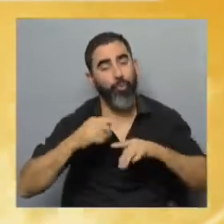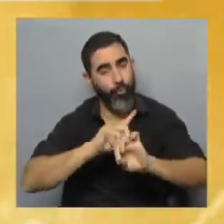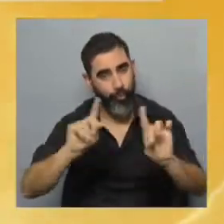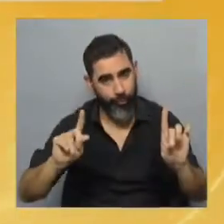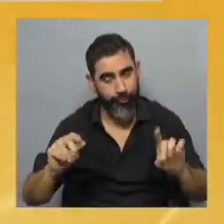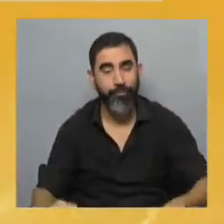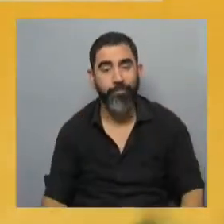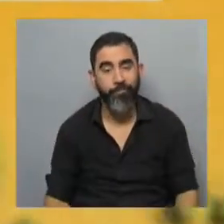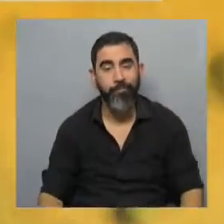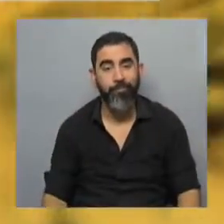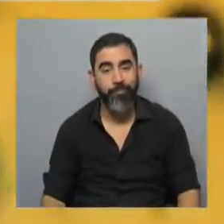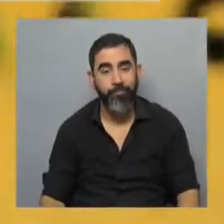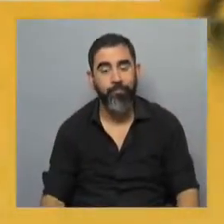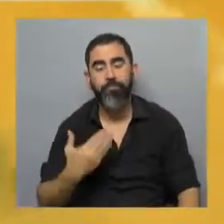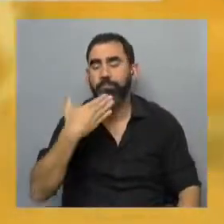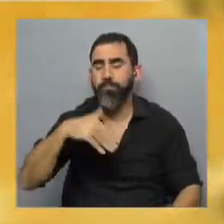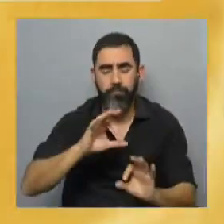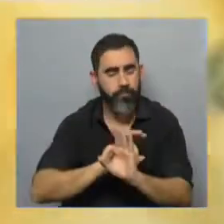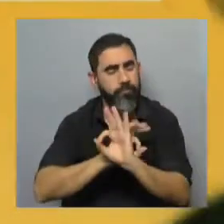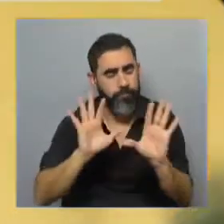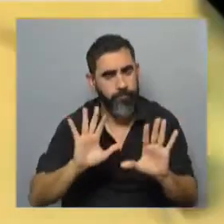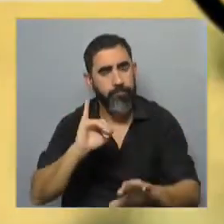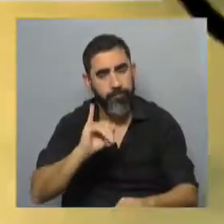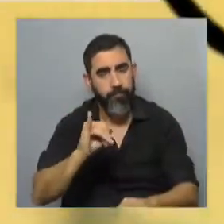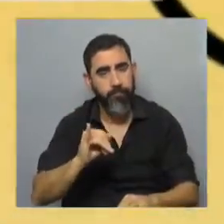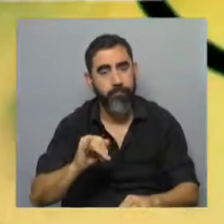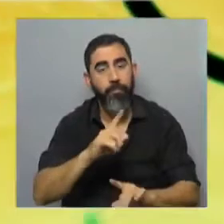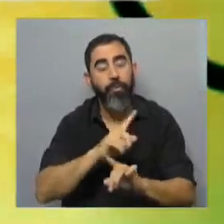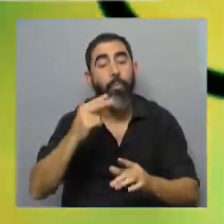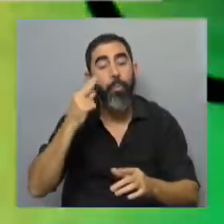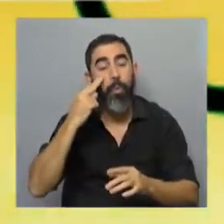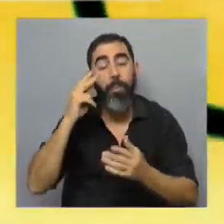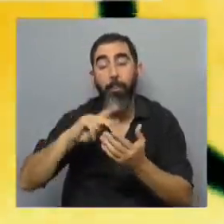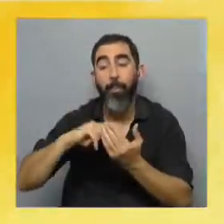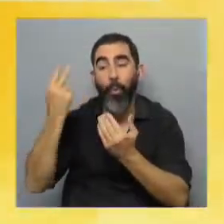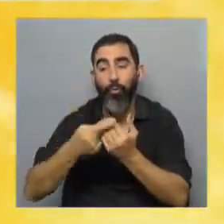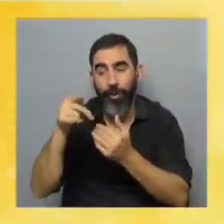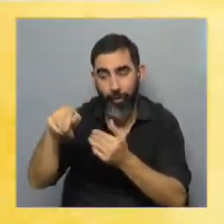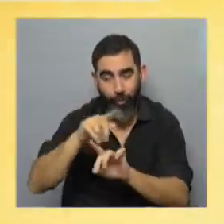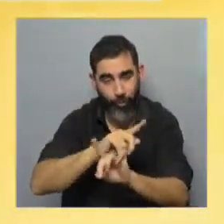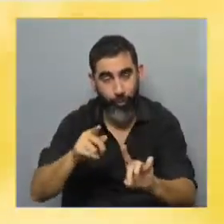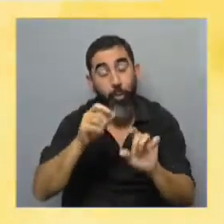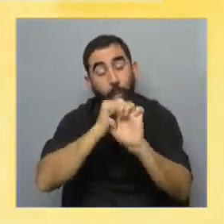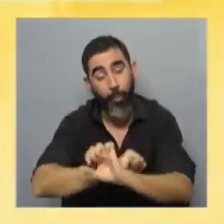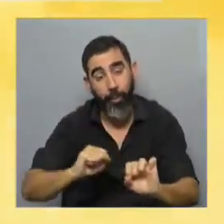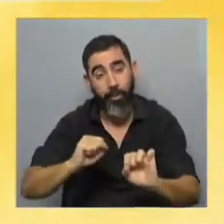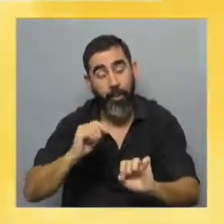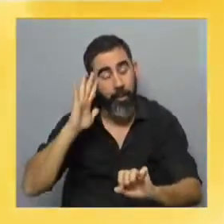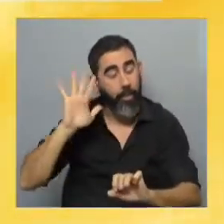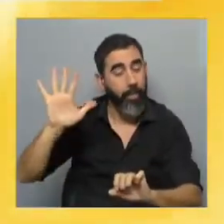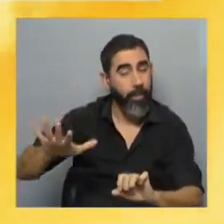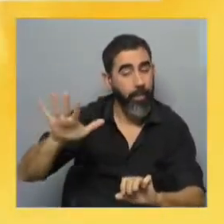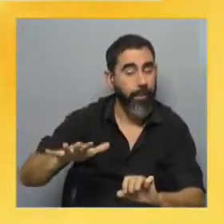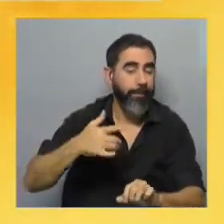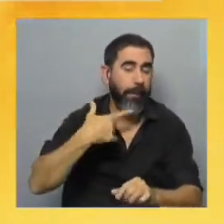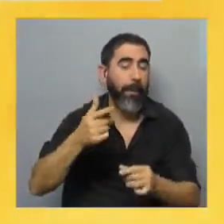sea, y te entendí, y ya con esto redondeamos, no es que sea un problema el proyecto en sí, sino que puede pasar o que nos distraiga, decir,